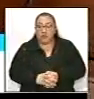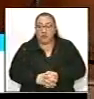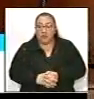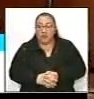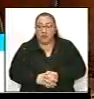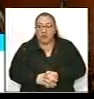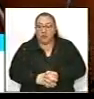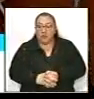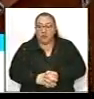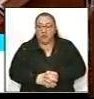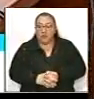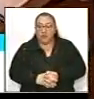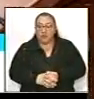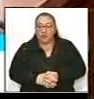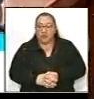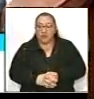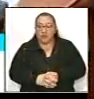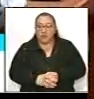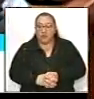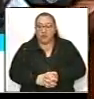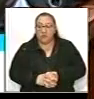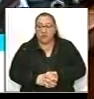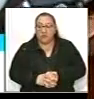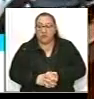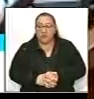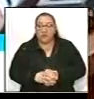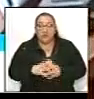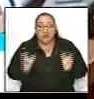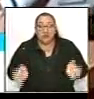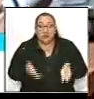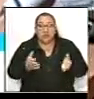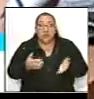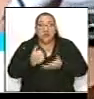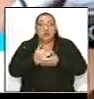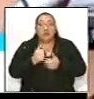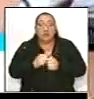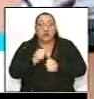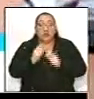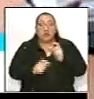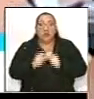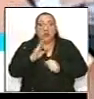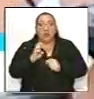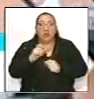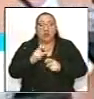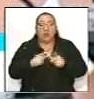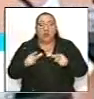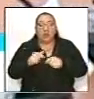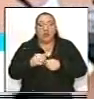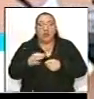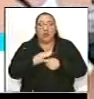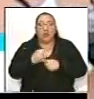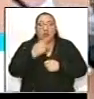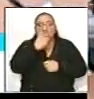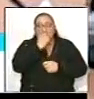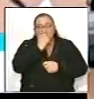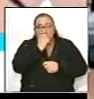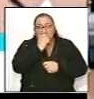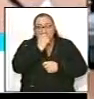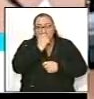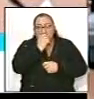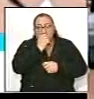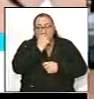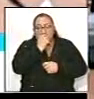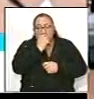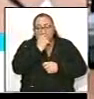estimulando la adaptación de becarios provenientes de zonas rurales y nativas, así